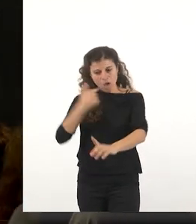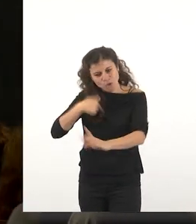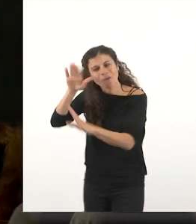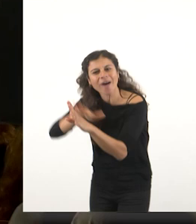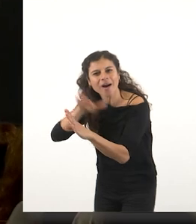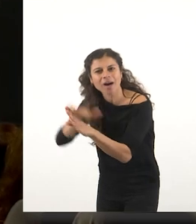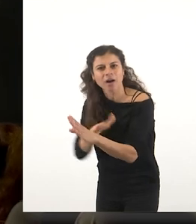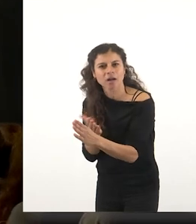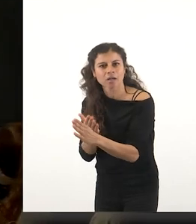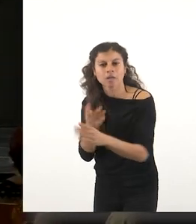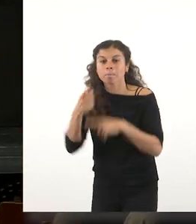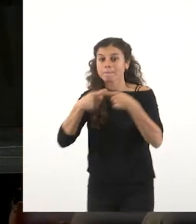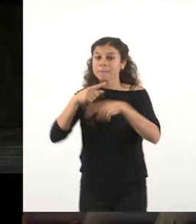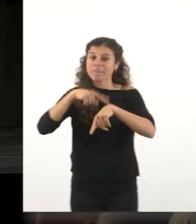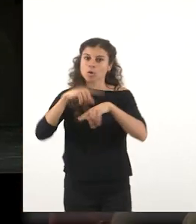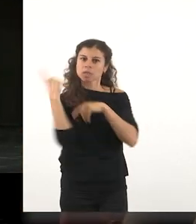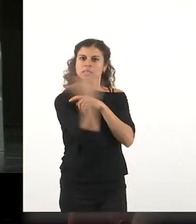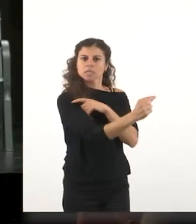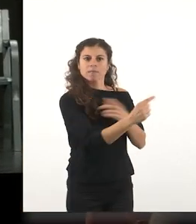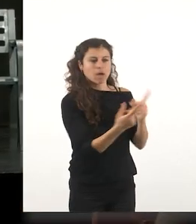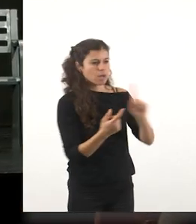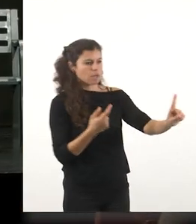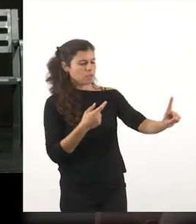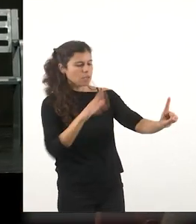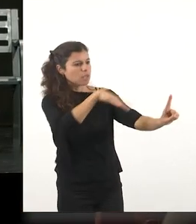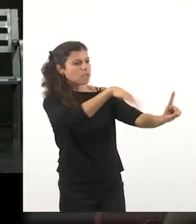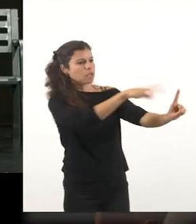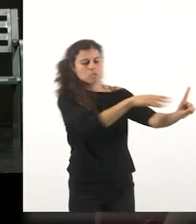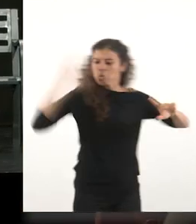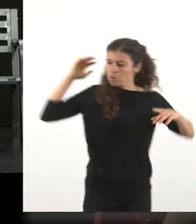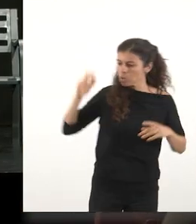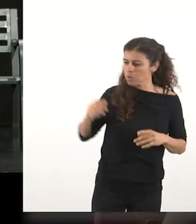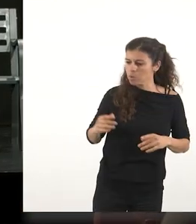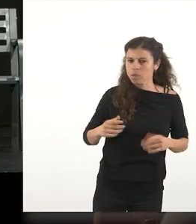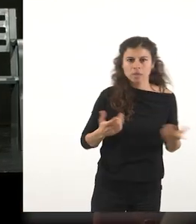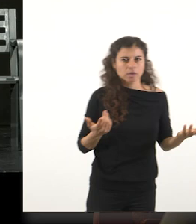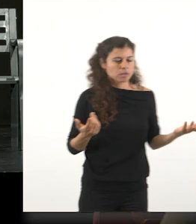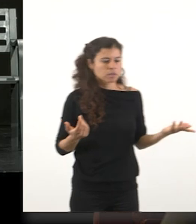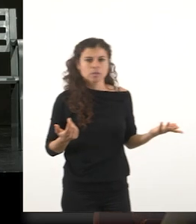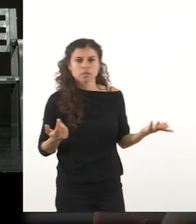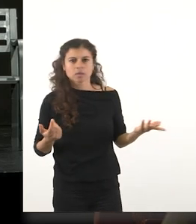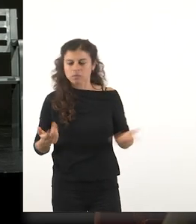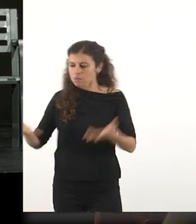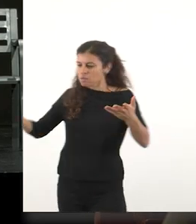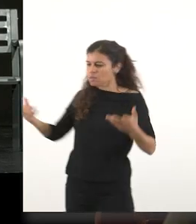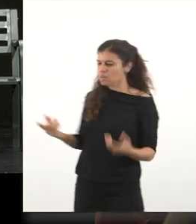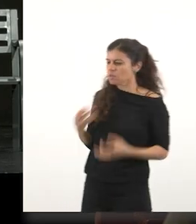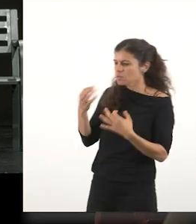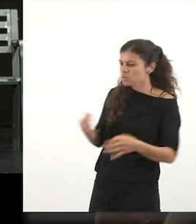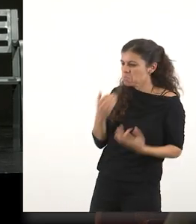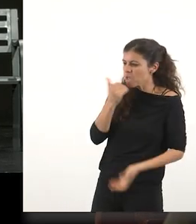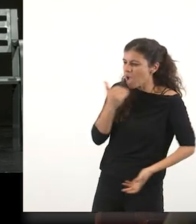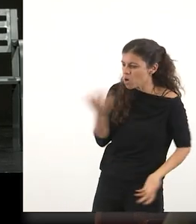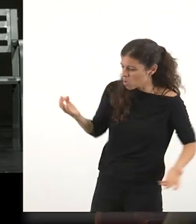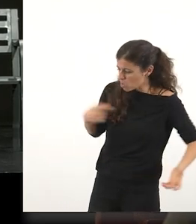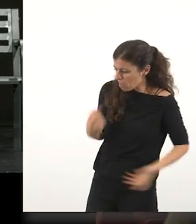veo que se va sin mí. Digo, nene, nene, ¿dónde vas? Déjame solo, déjame solo. No, no lo vi antes, tía, que contigo siempre tiene que pasar algo, que quiero que me dé el